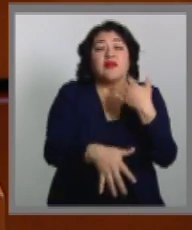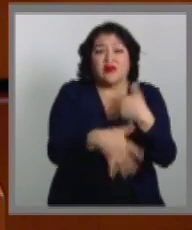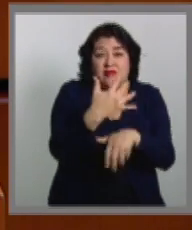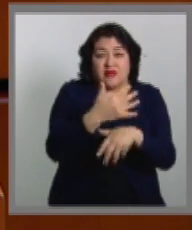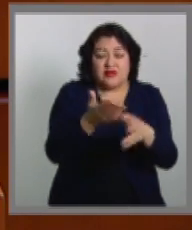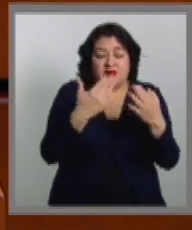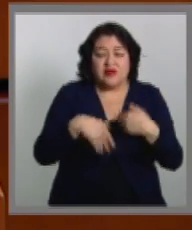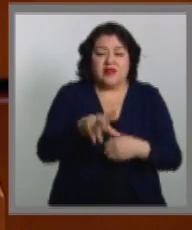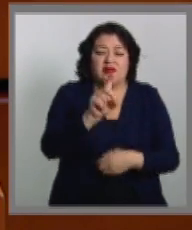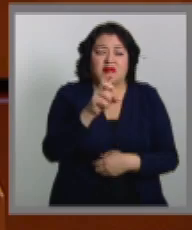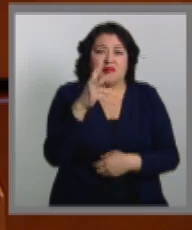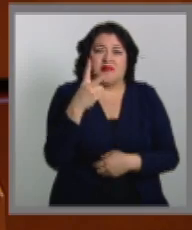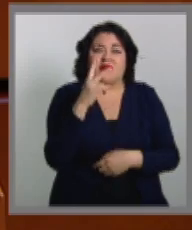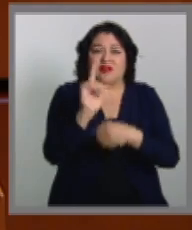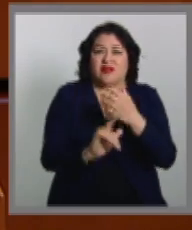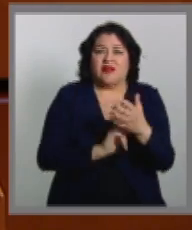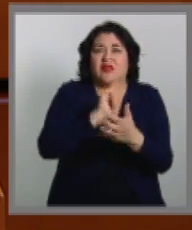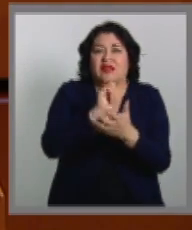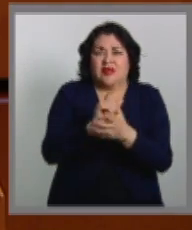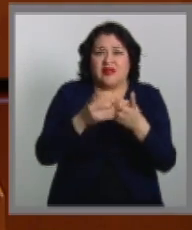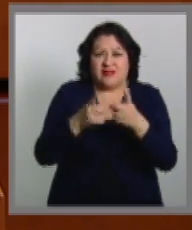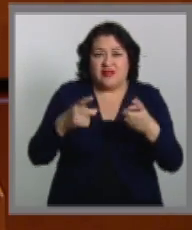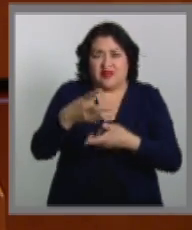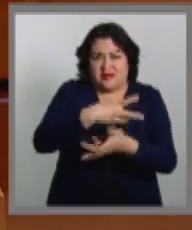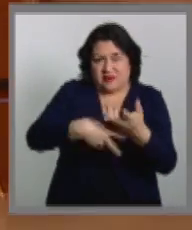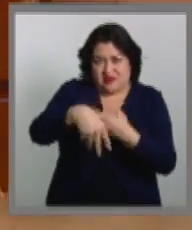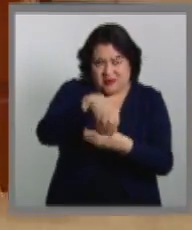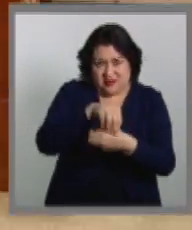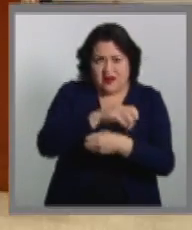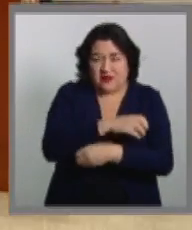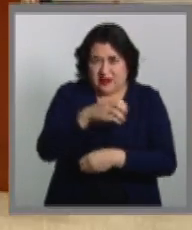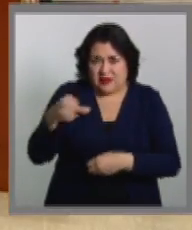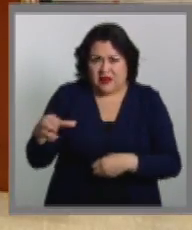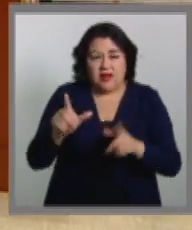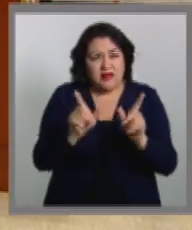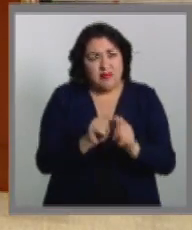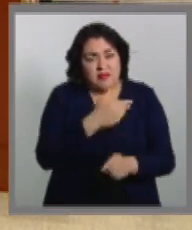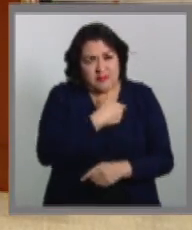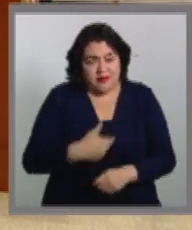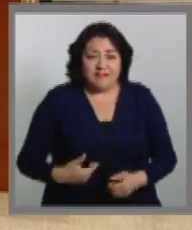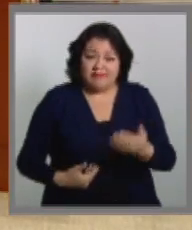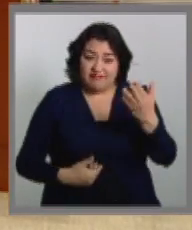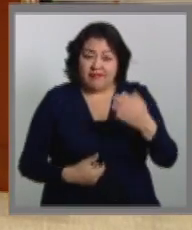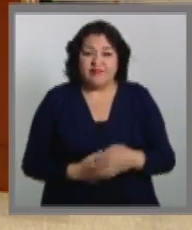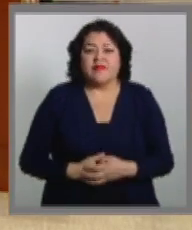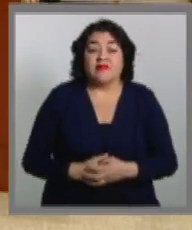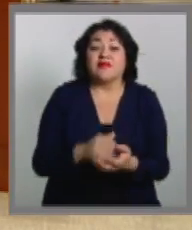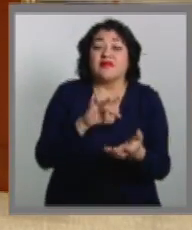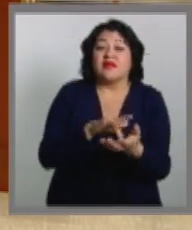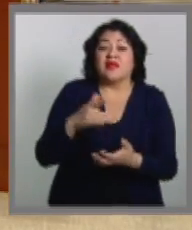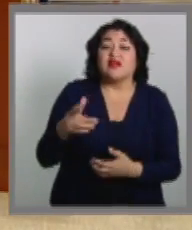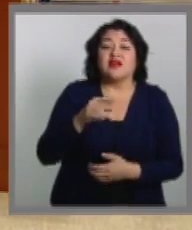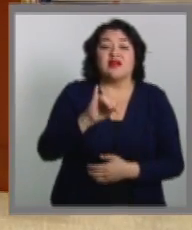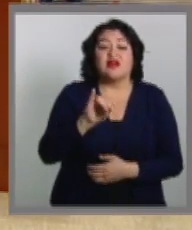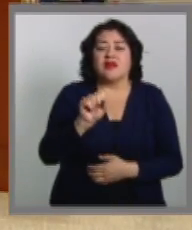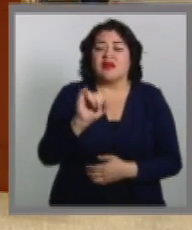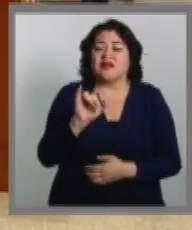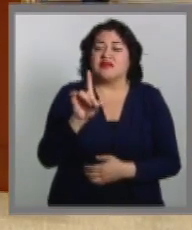15 y 32 de la Ley de Desarrollo Rural Sustentable. ¿Es cuanto, señor presidente? Muchas gracias, senador Isidro Pedraza Chávez.